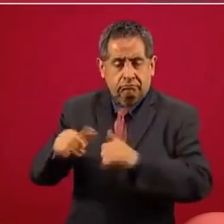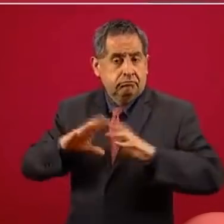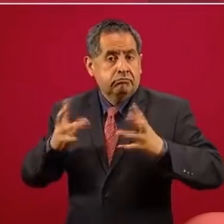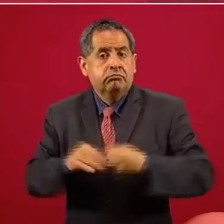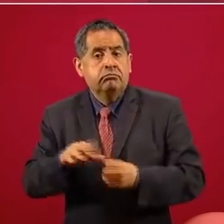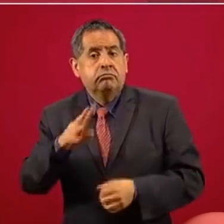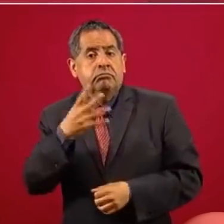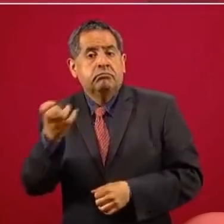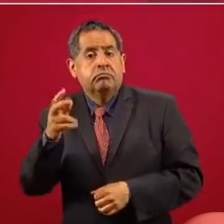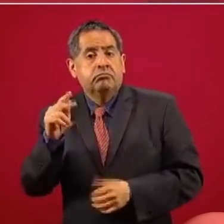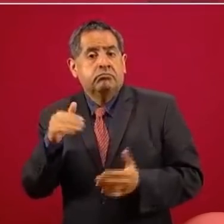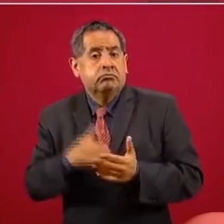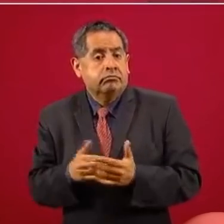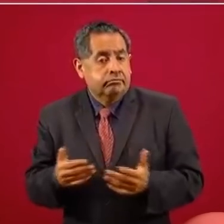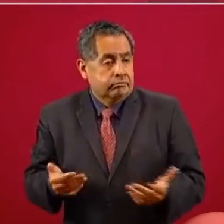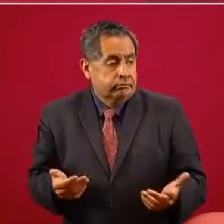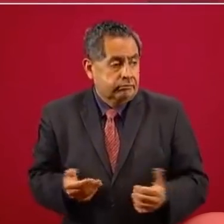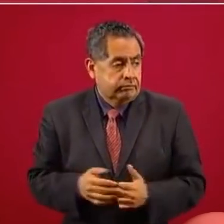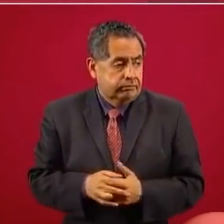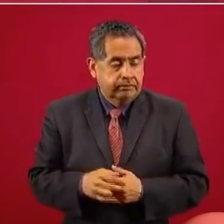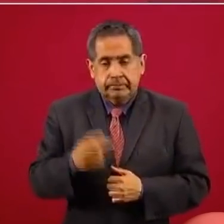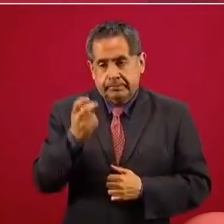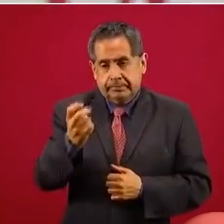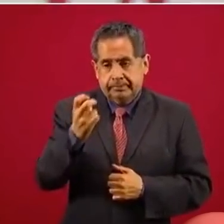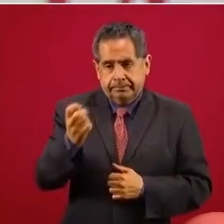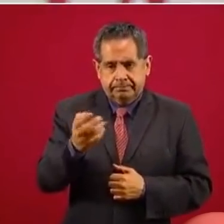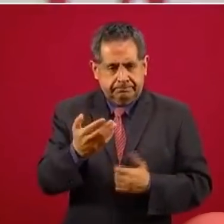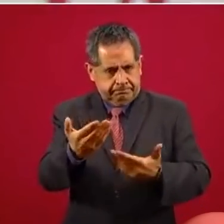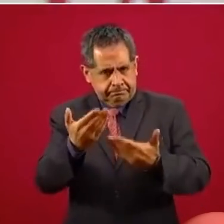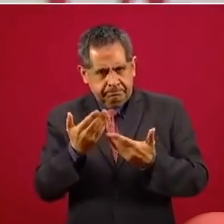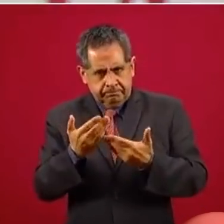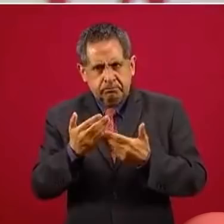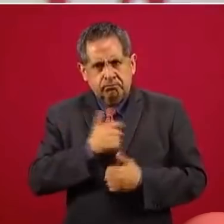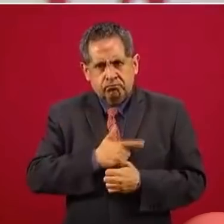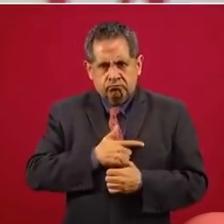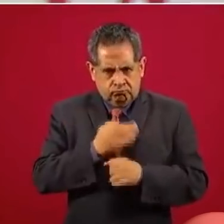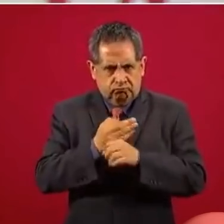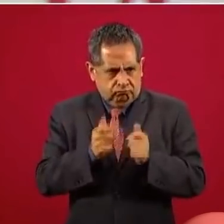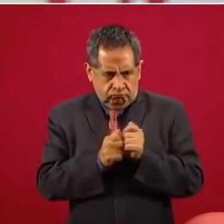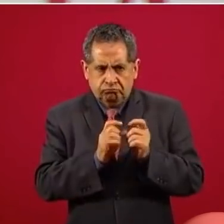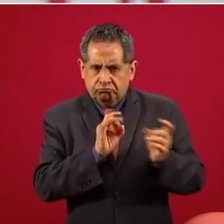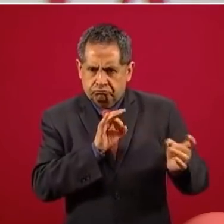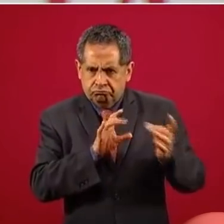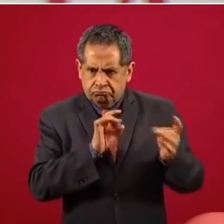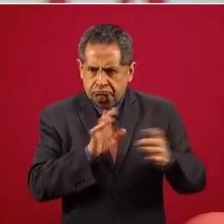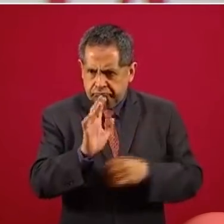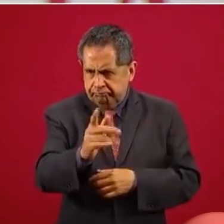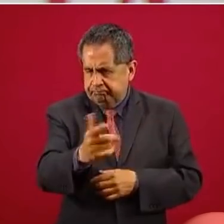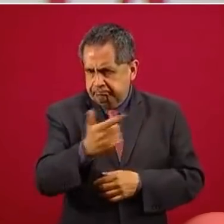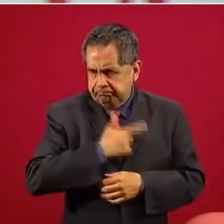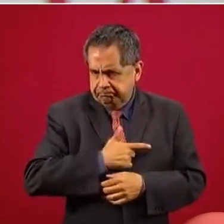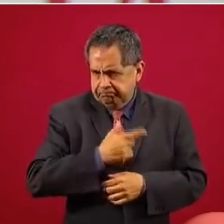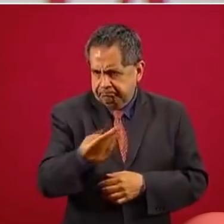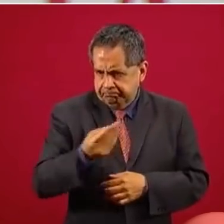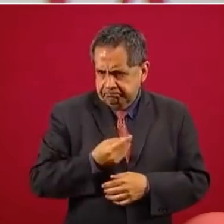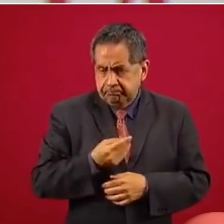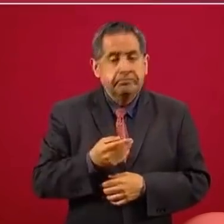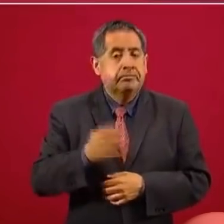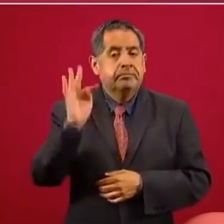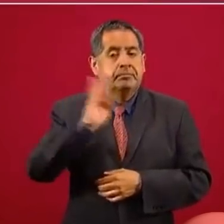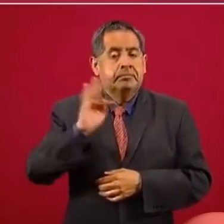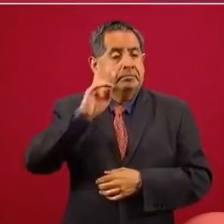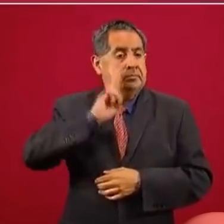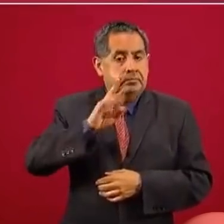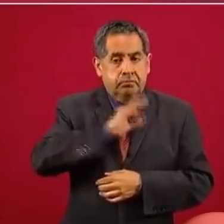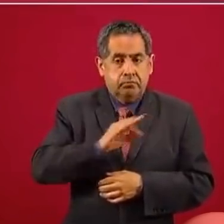480,000. Entonces, este caso que planteas, con mucho gusto lo veo ahorita, ya estoy en comunicación con el cónsul. Y si podemos